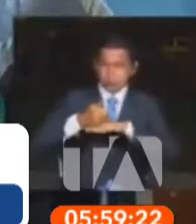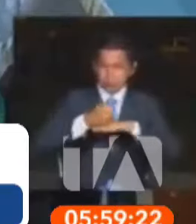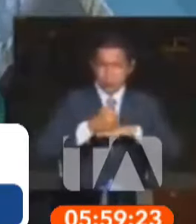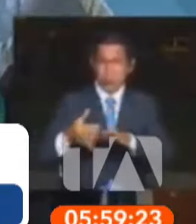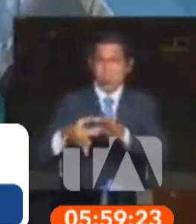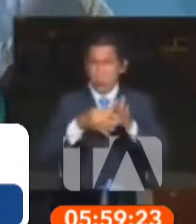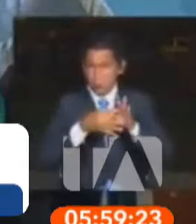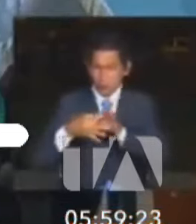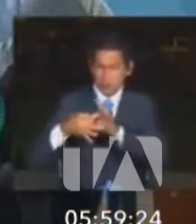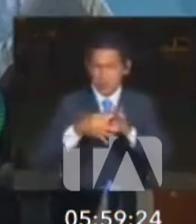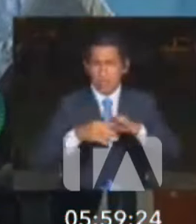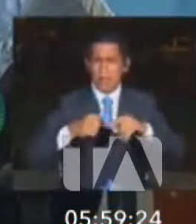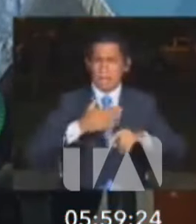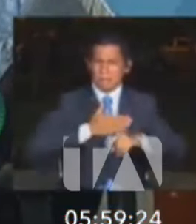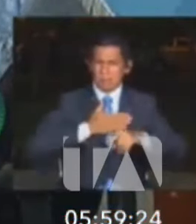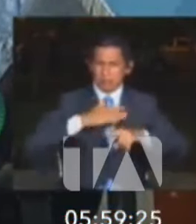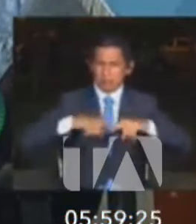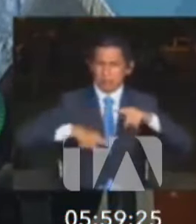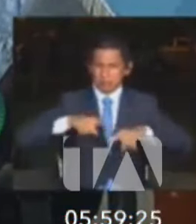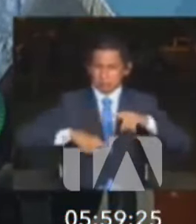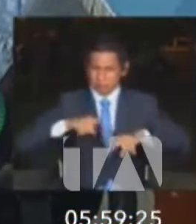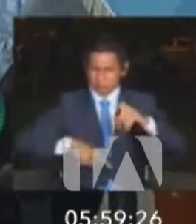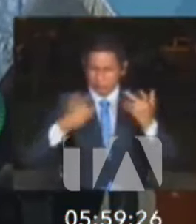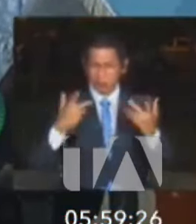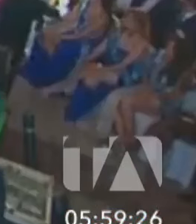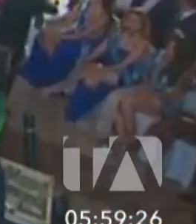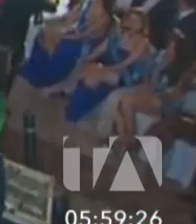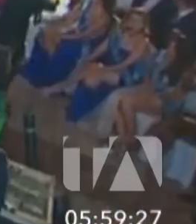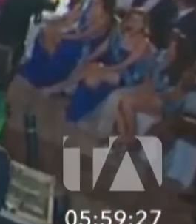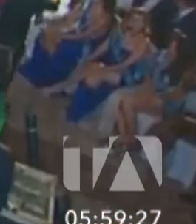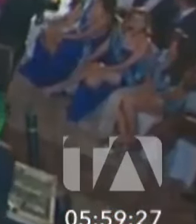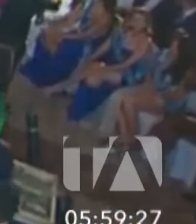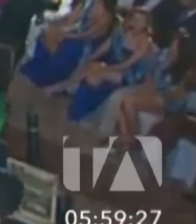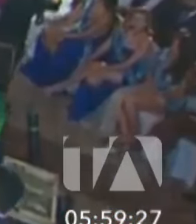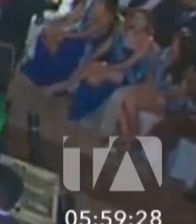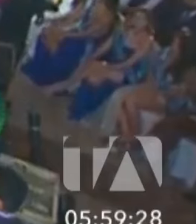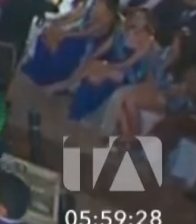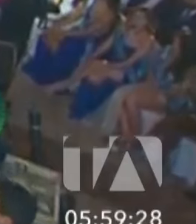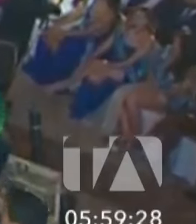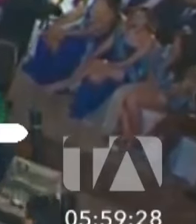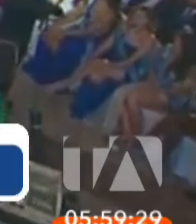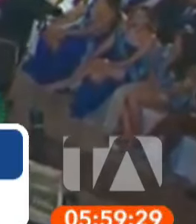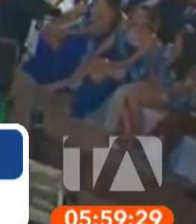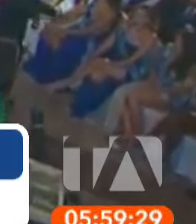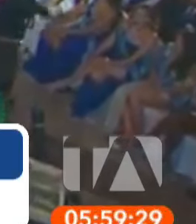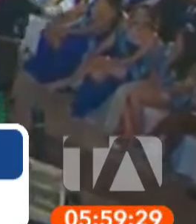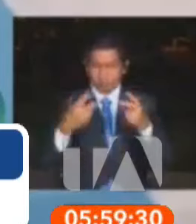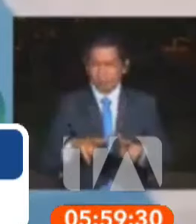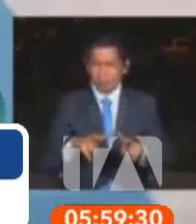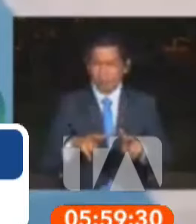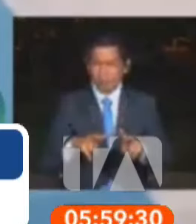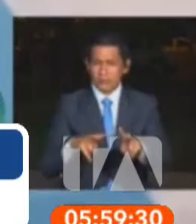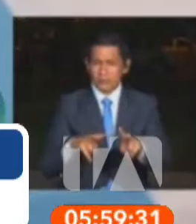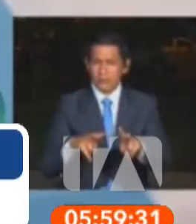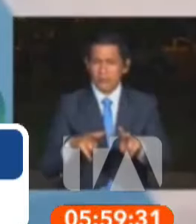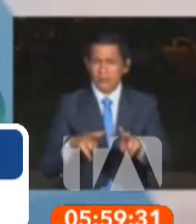Guayaquil. Y aunque el discurso buscaba justamente resaltar la historia de Guayaquil y sus cambios, de momentos parecía que